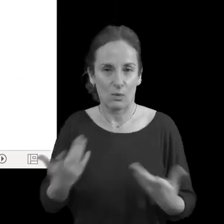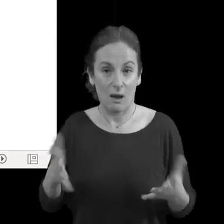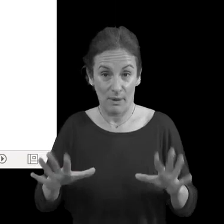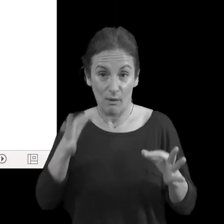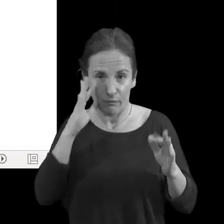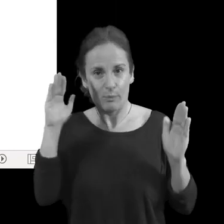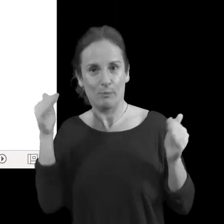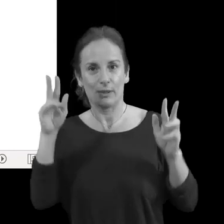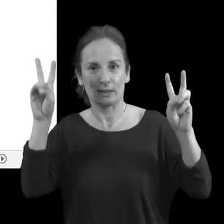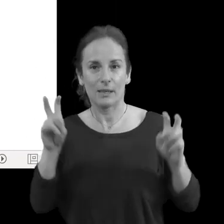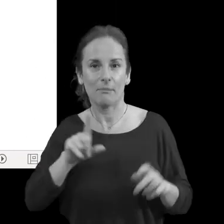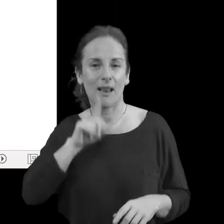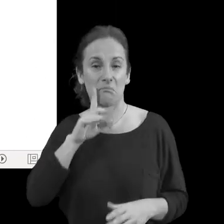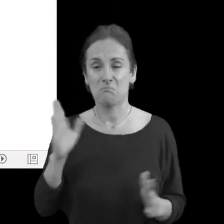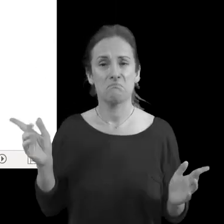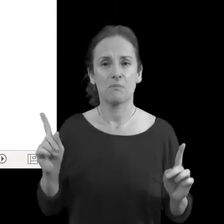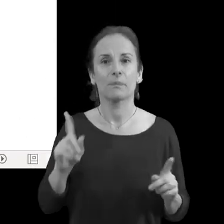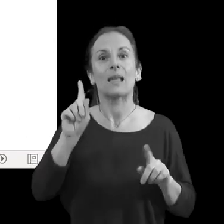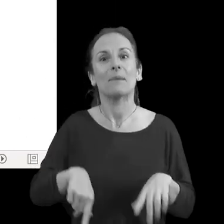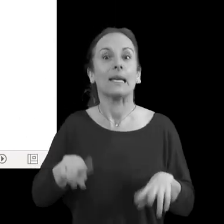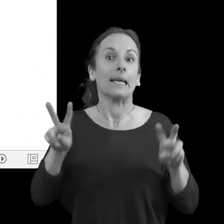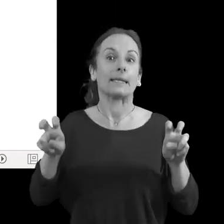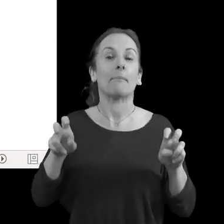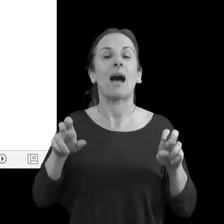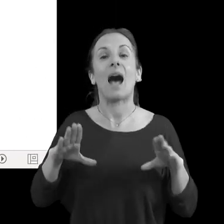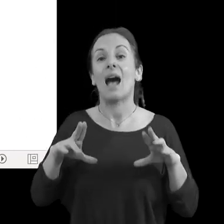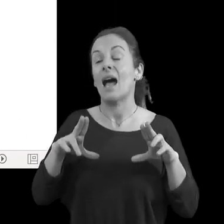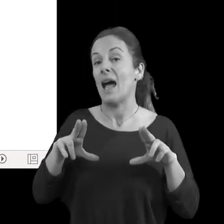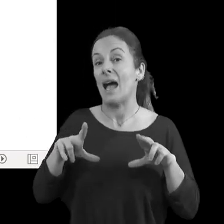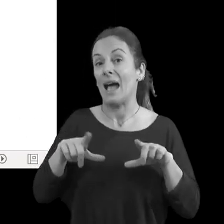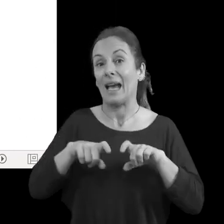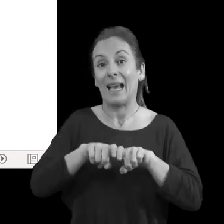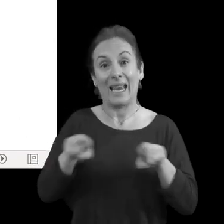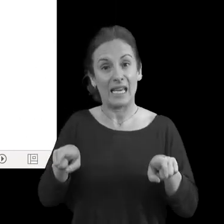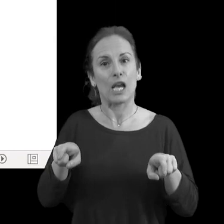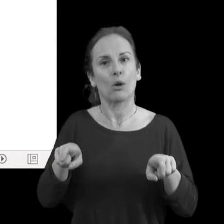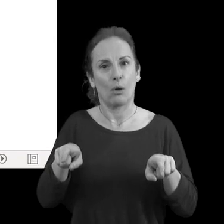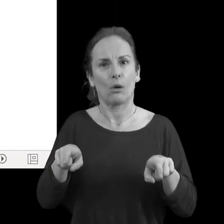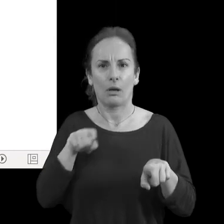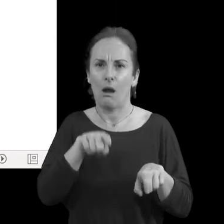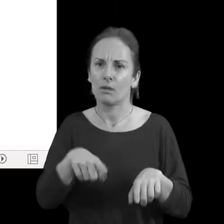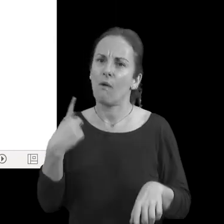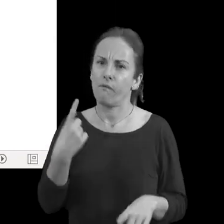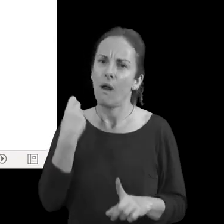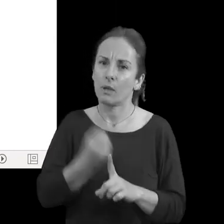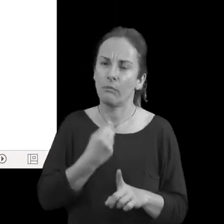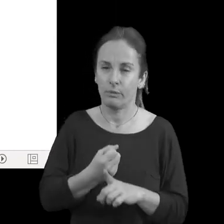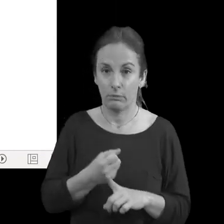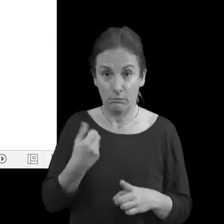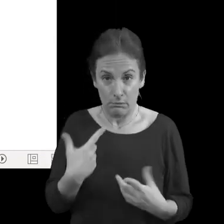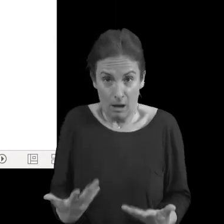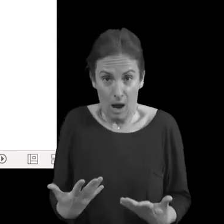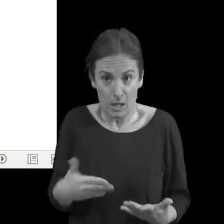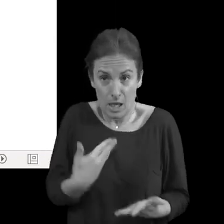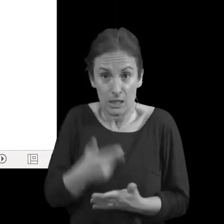que pelear y mucho, ¿no? Porque ahí sí que seguimos bastante invisibles, muchísimas lesbianas, incluso chicas muy jóvenes, a mí me sorprende mucho